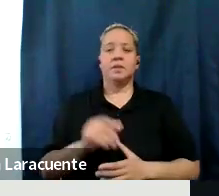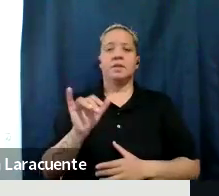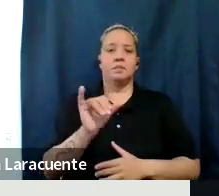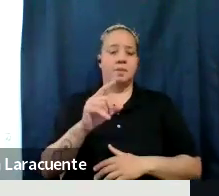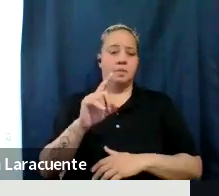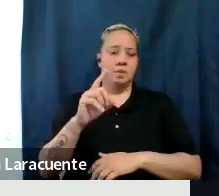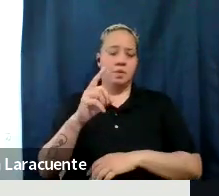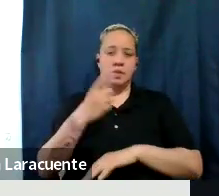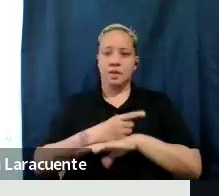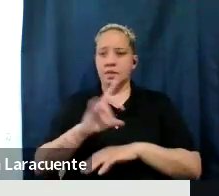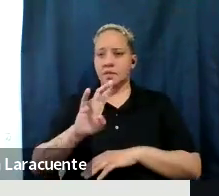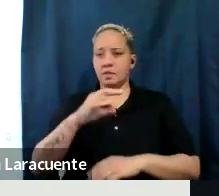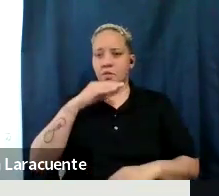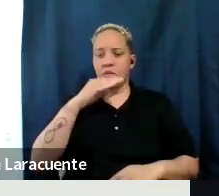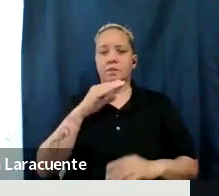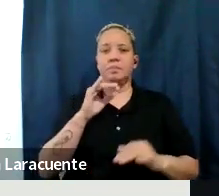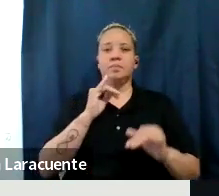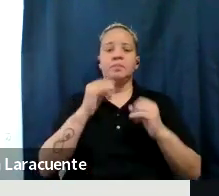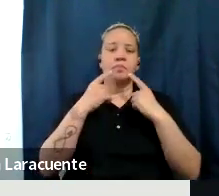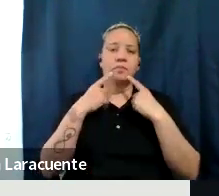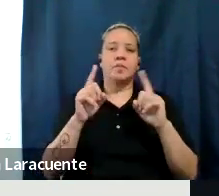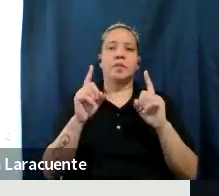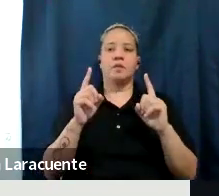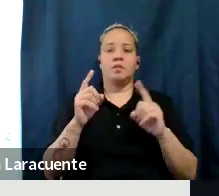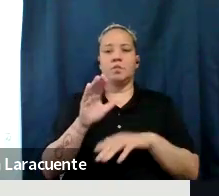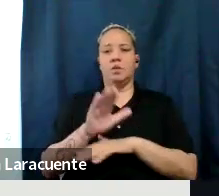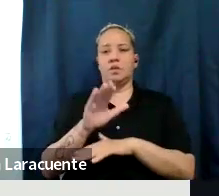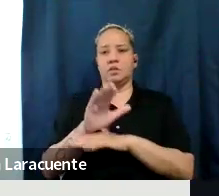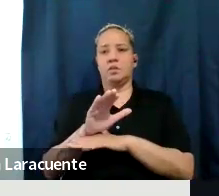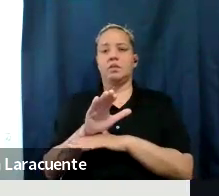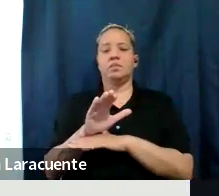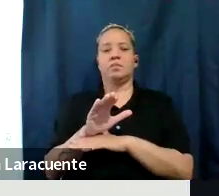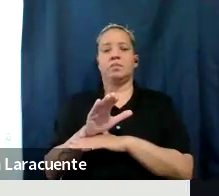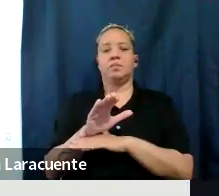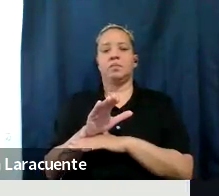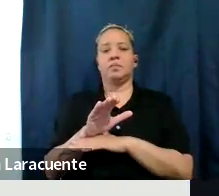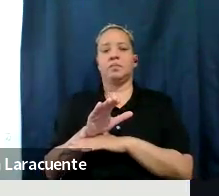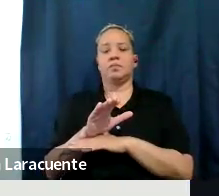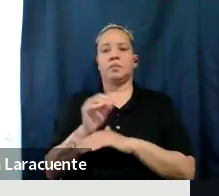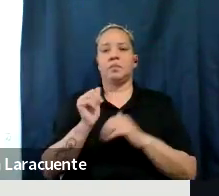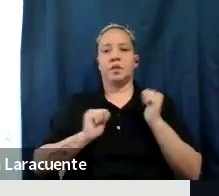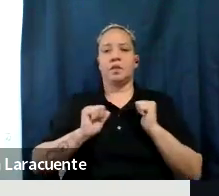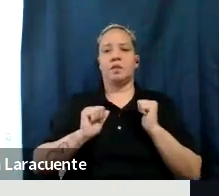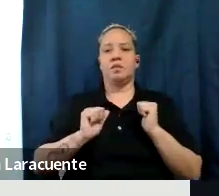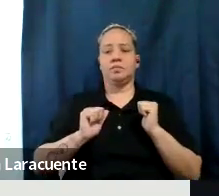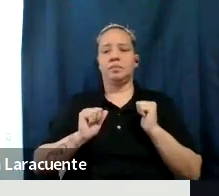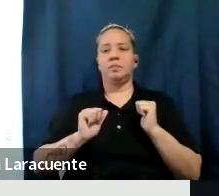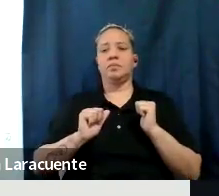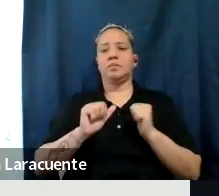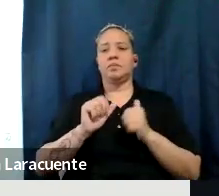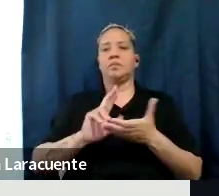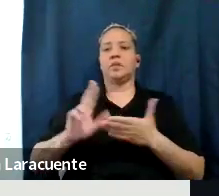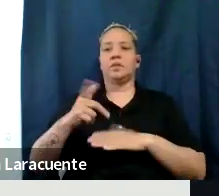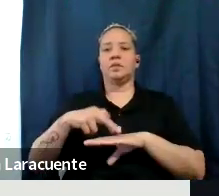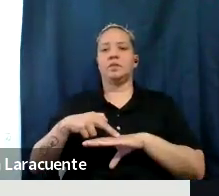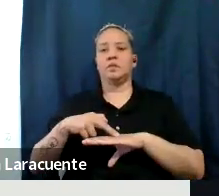de la entrevista se anuncia que por la tarde tendrá lugar en el Teatro Salón de Actos de la Universidad de Puerto